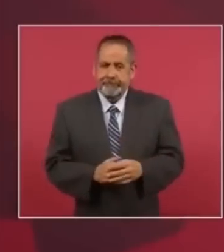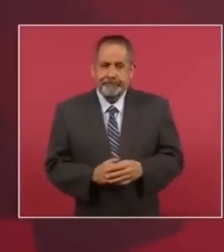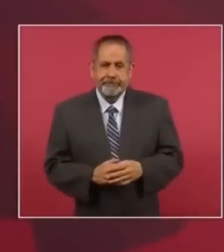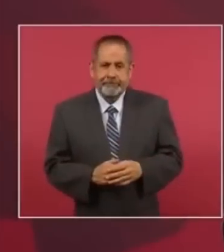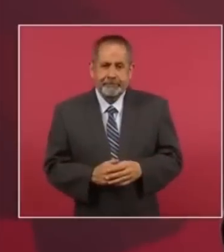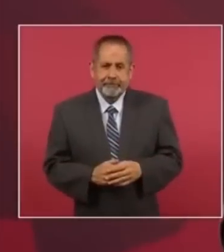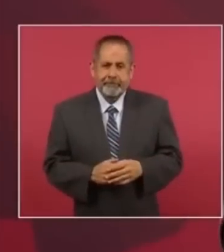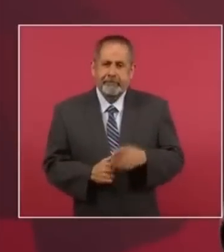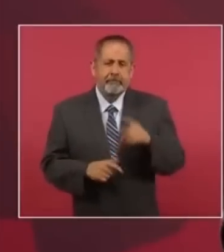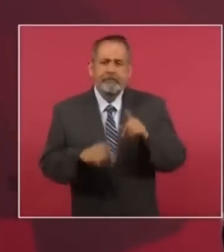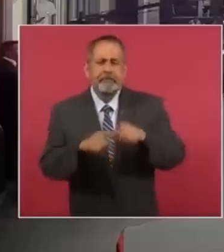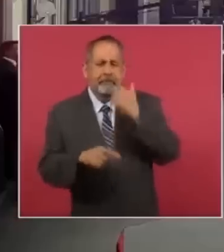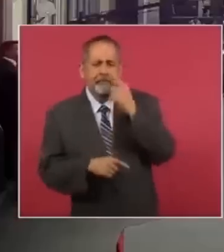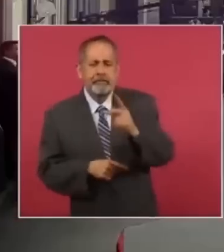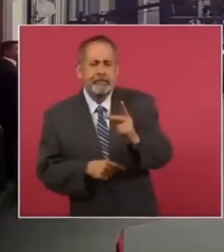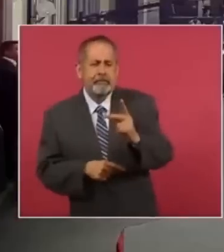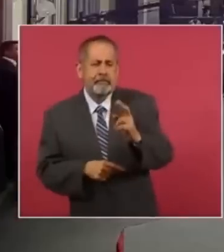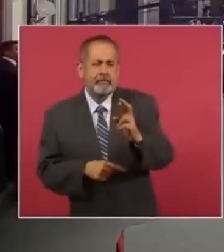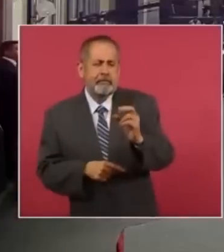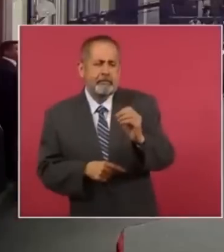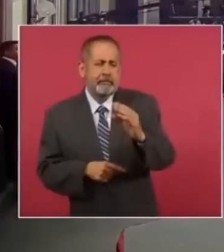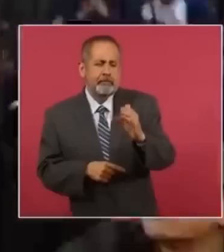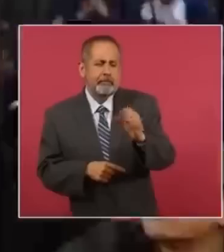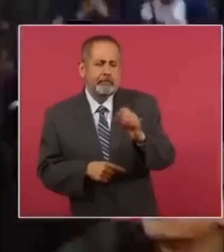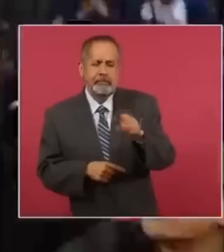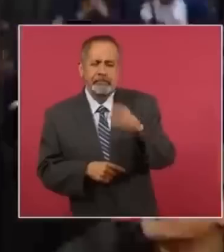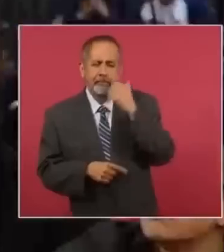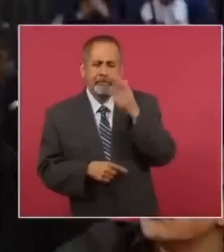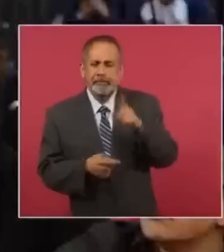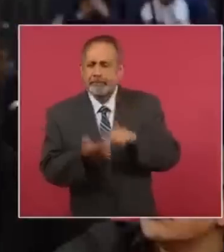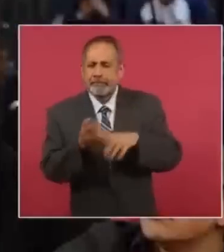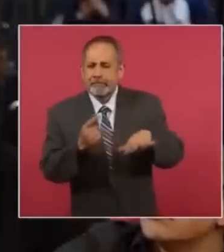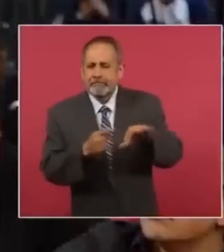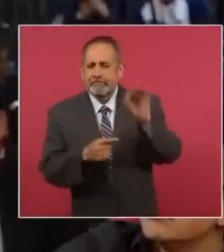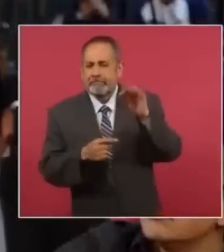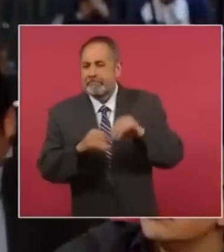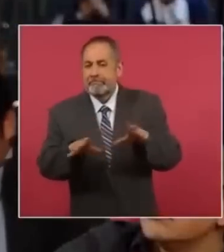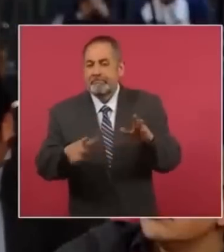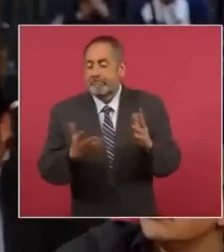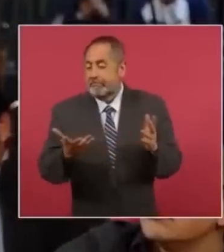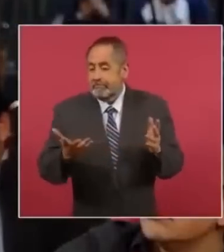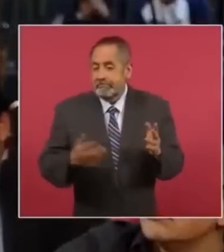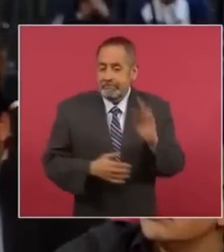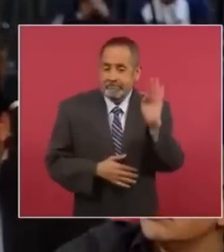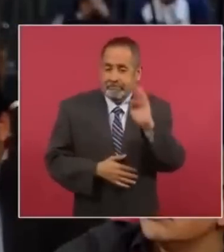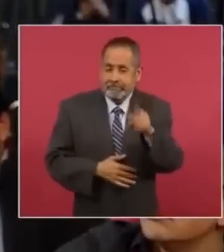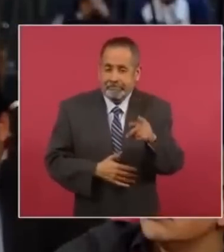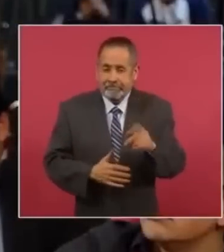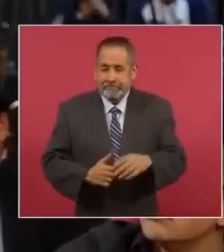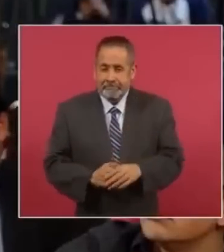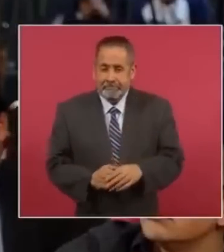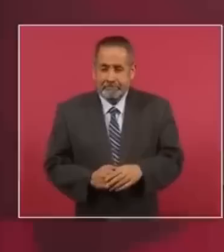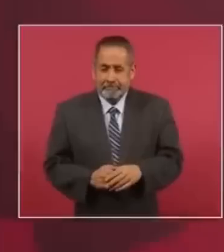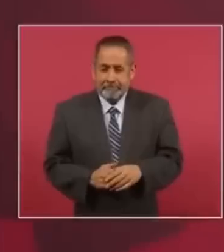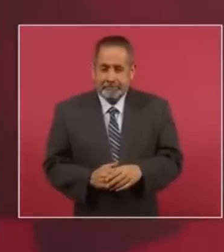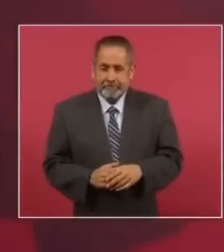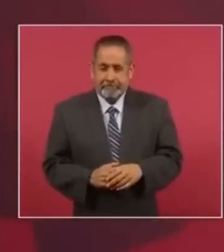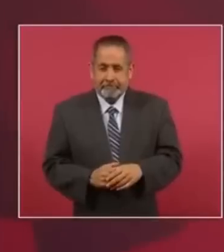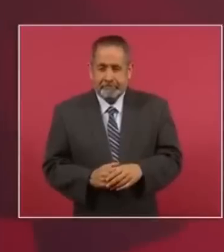¿qué quiere Proceso? ¿Qué es lo que busca? Que